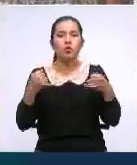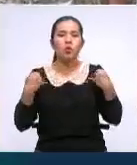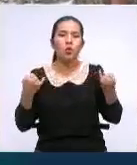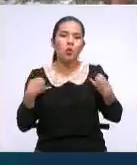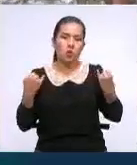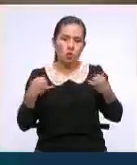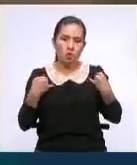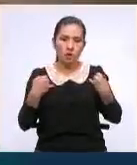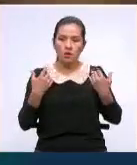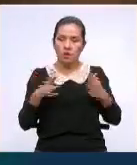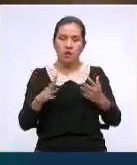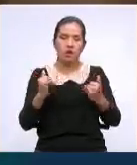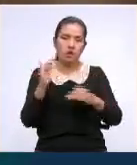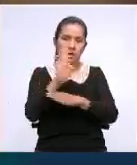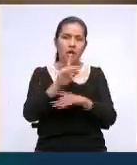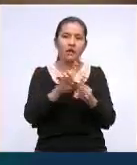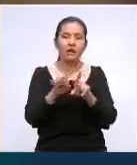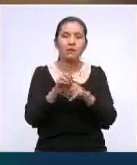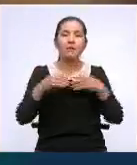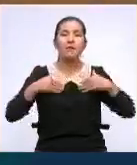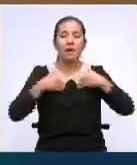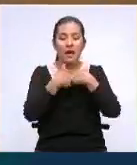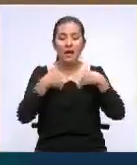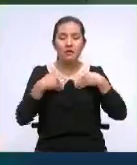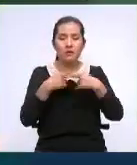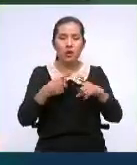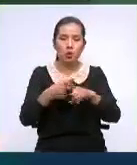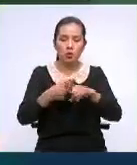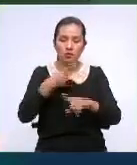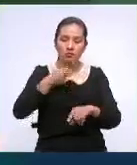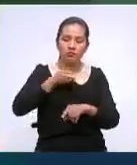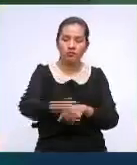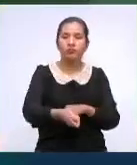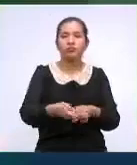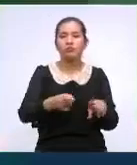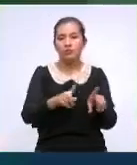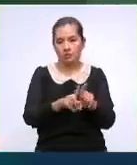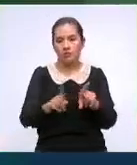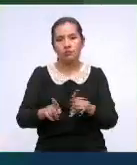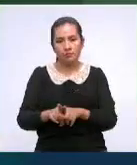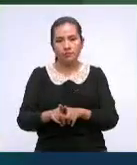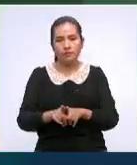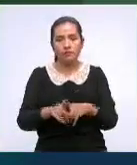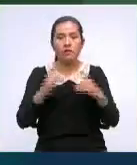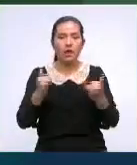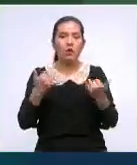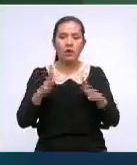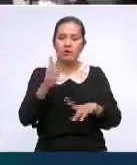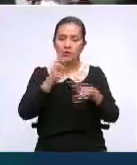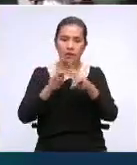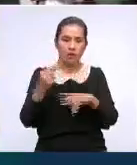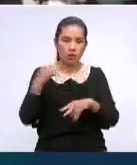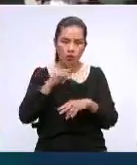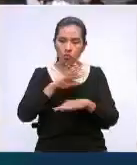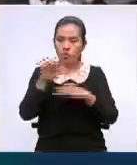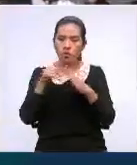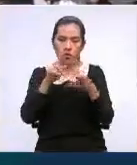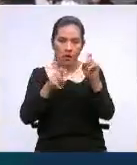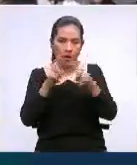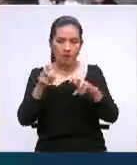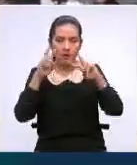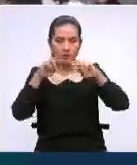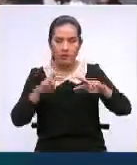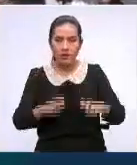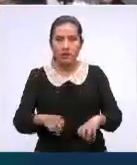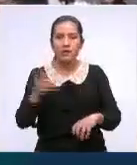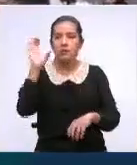quienes también apuñalaron a la mascota de la familia. El personal se constituye el lugar, se toma las declaraciones respectivas y posteriormente realiza operativos para